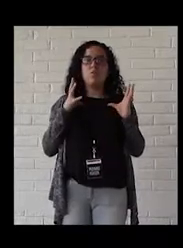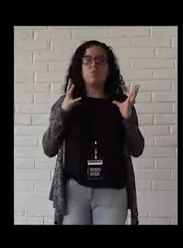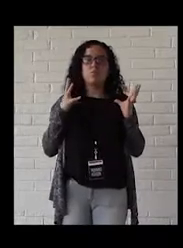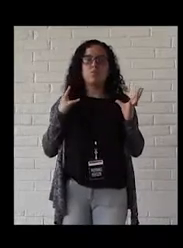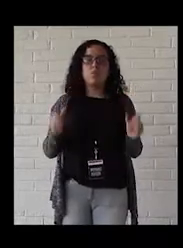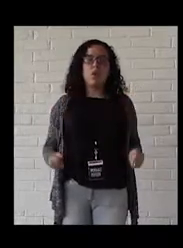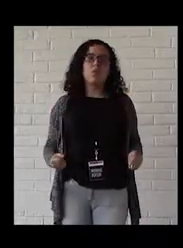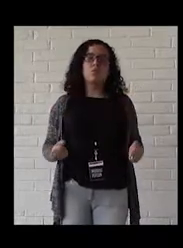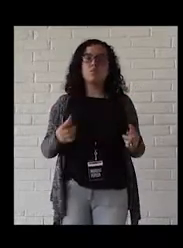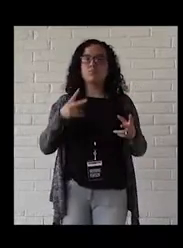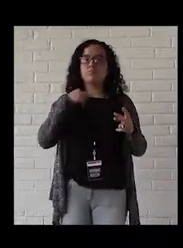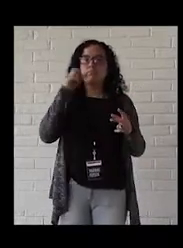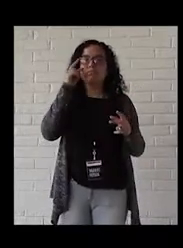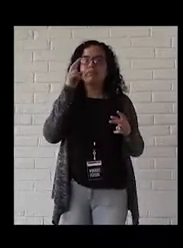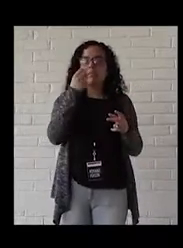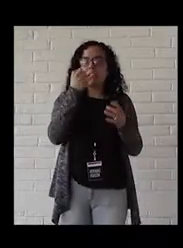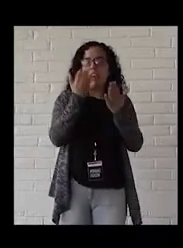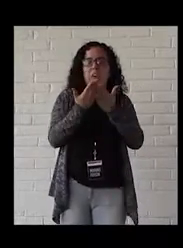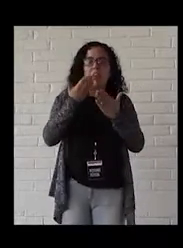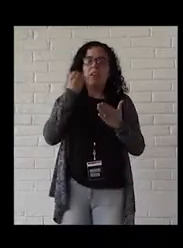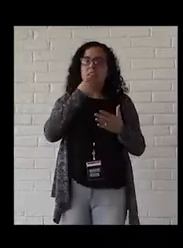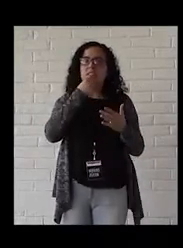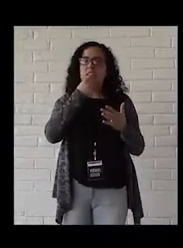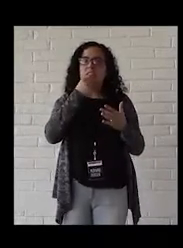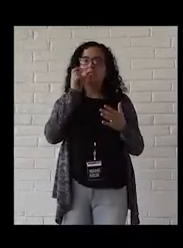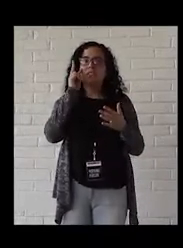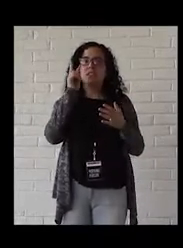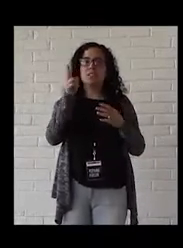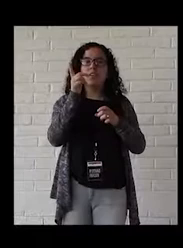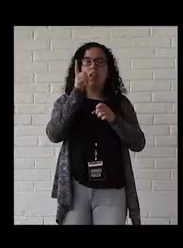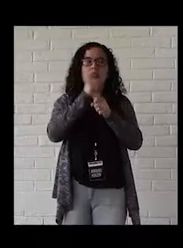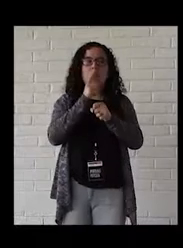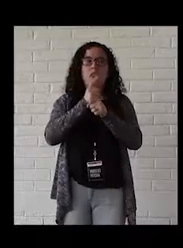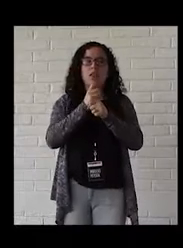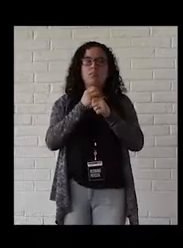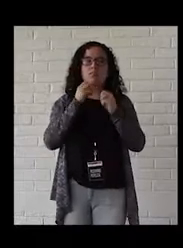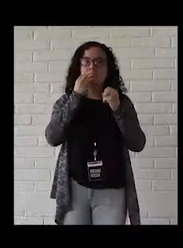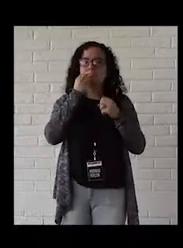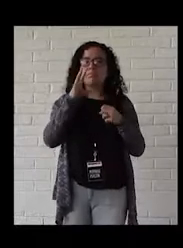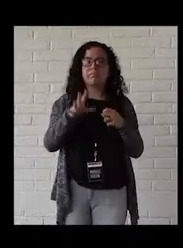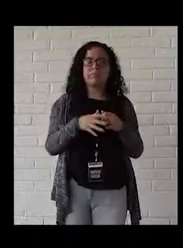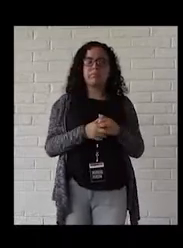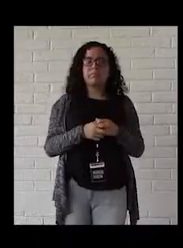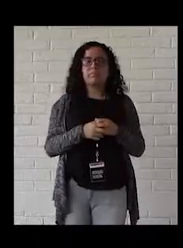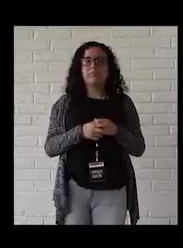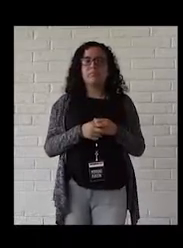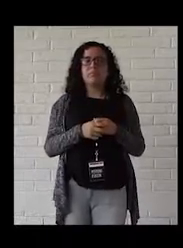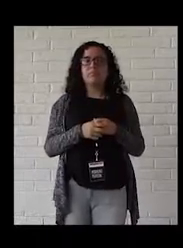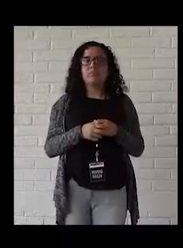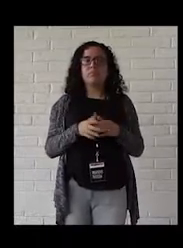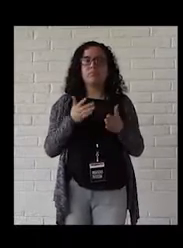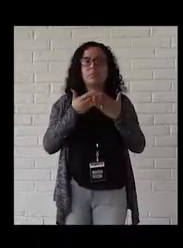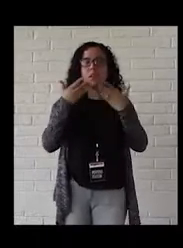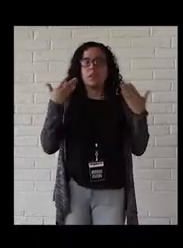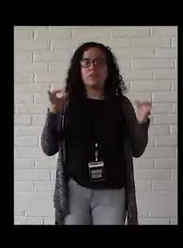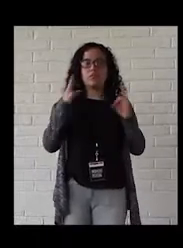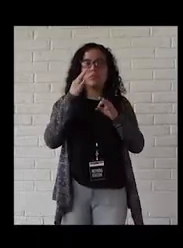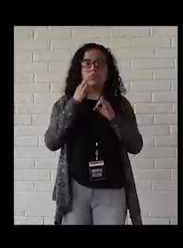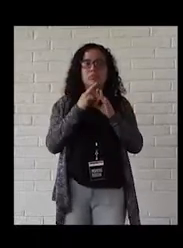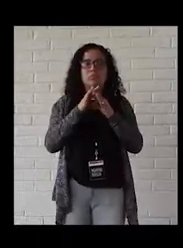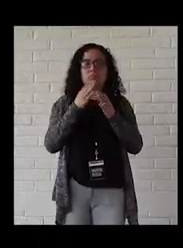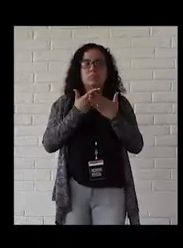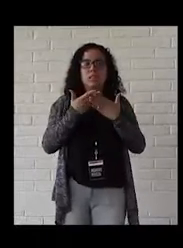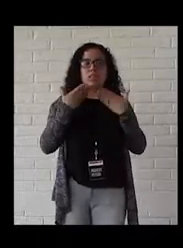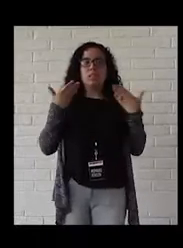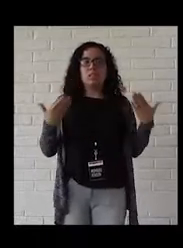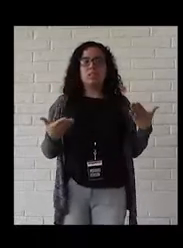asombro, y realmente ese instante donde todo es posible. Ahora que estoy hablando del momento presente, les